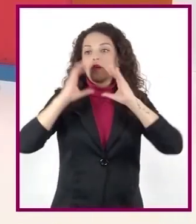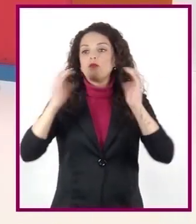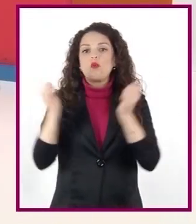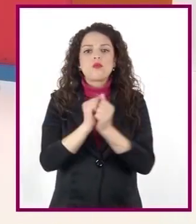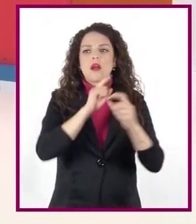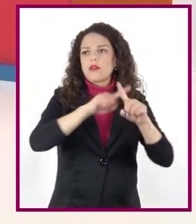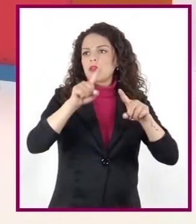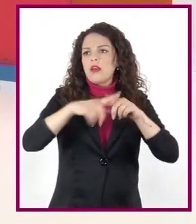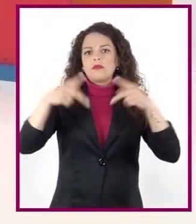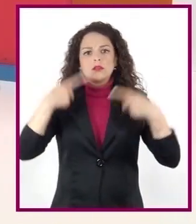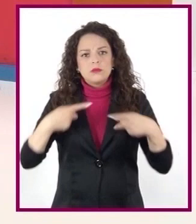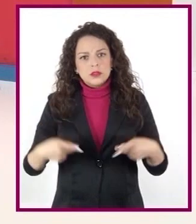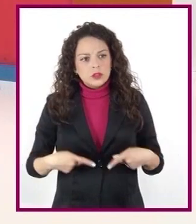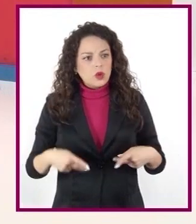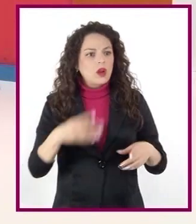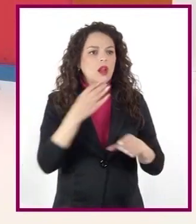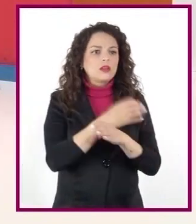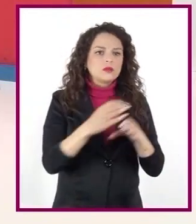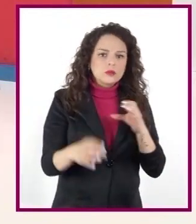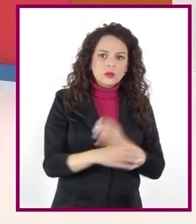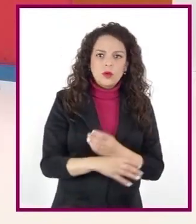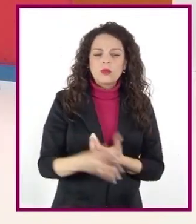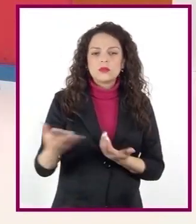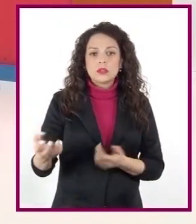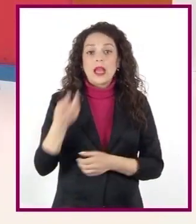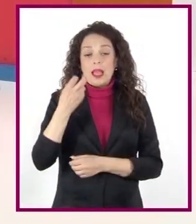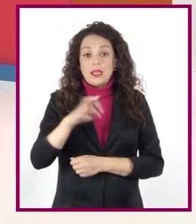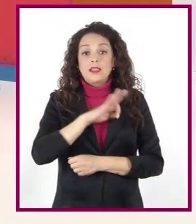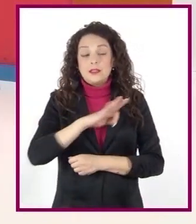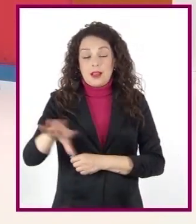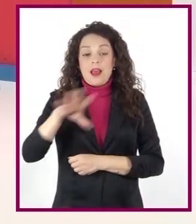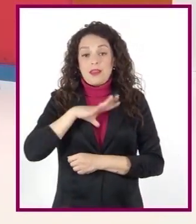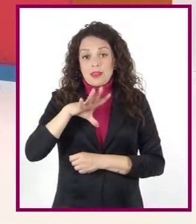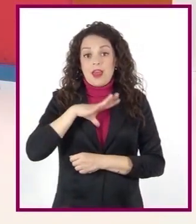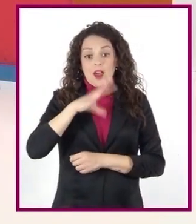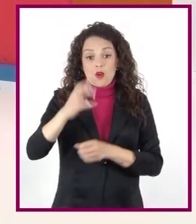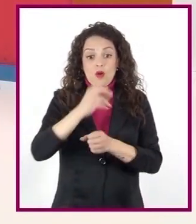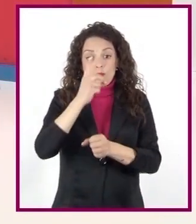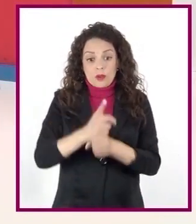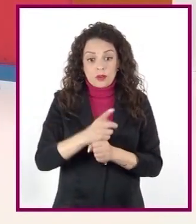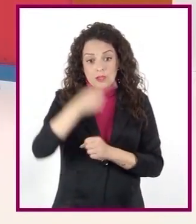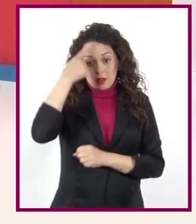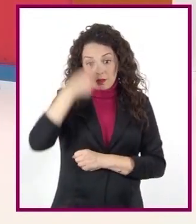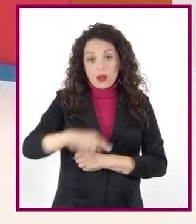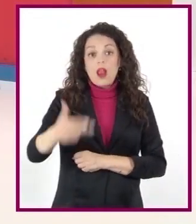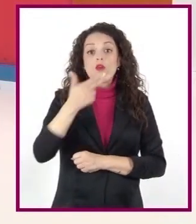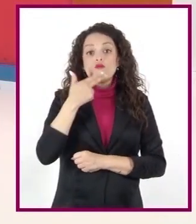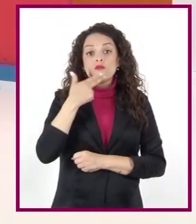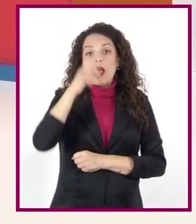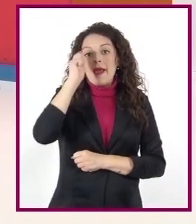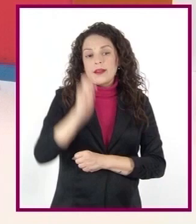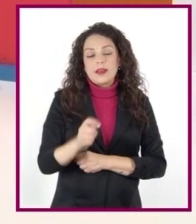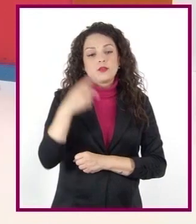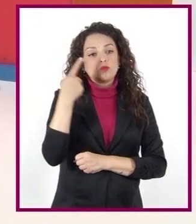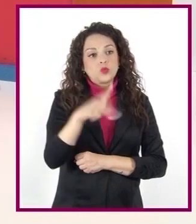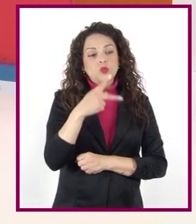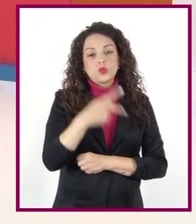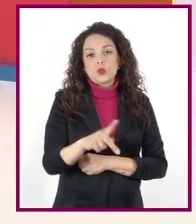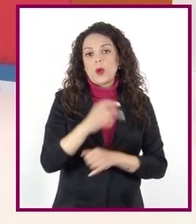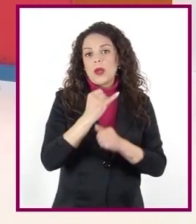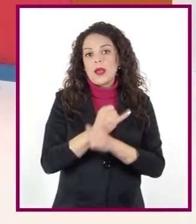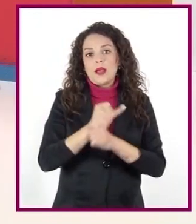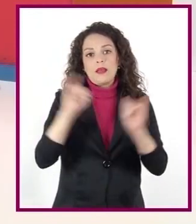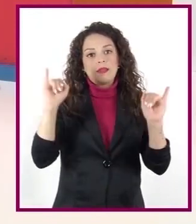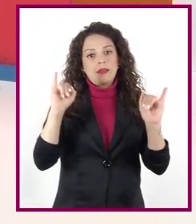cosas o situaciones y que les brinda inmensas posibilidades en las cuales tienen que hacer uso de su autonomía, la